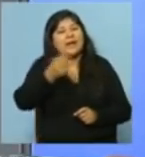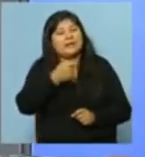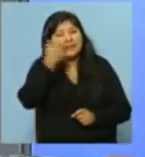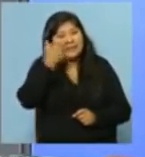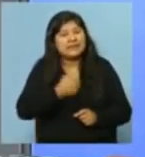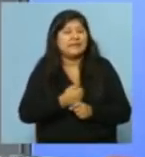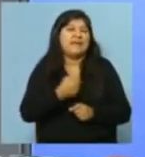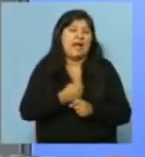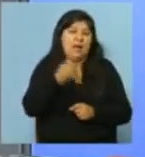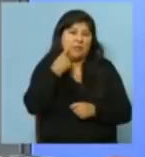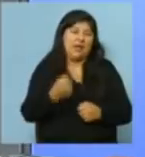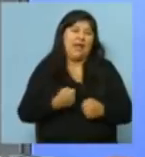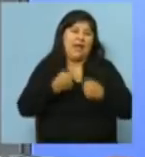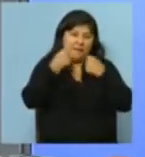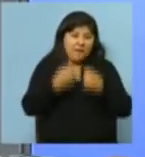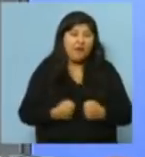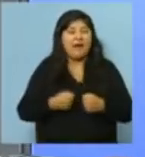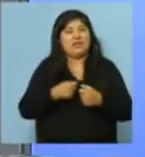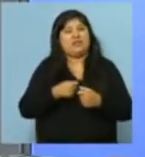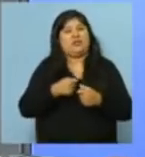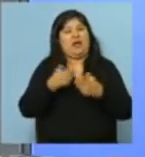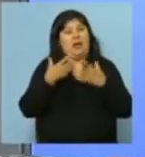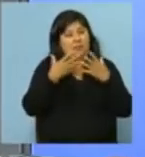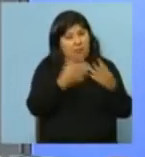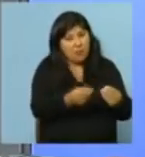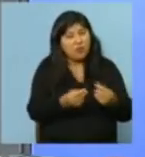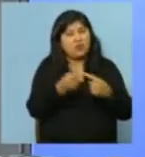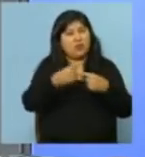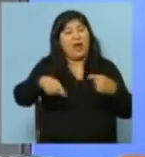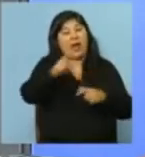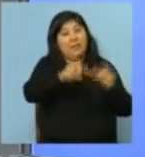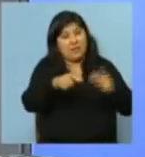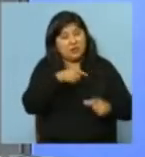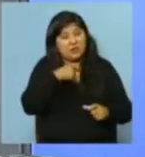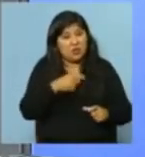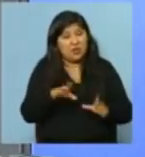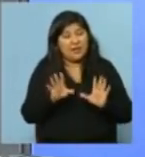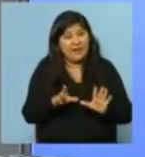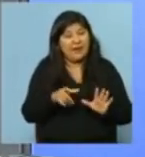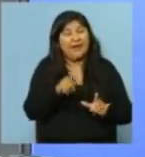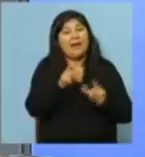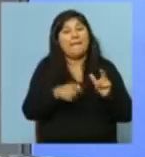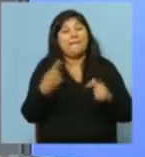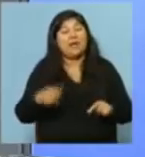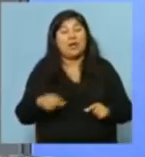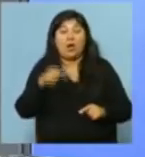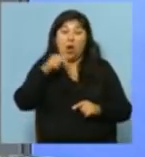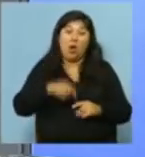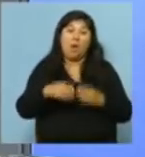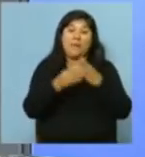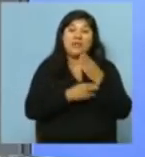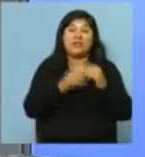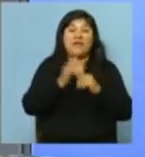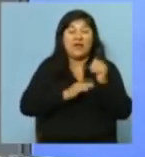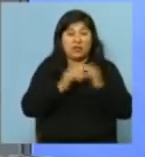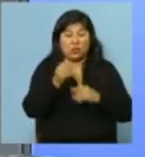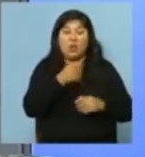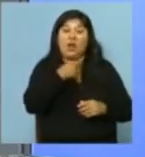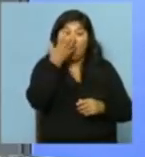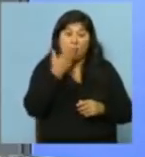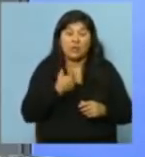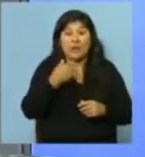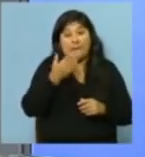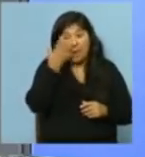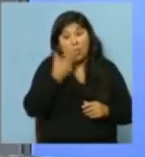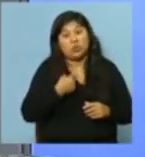en el beneficio de la gente yo lo lo vengo a siendo des distinto lugar en el que me puso mi partido político hoy como ministro de infraestructura me gustaría ser